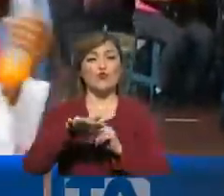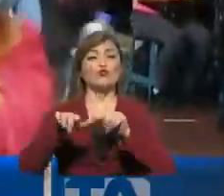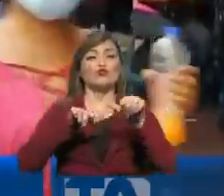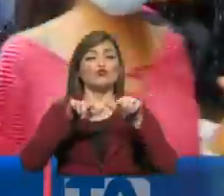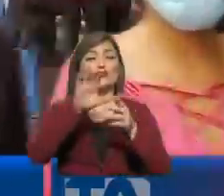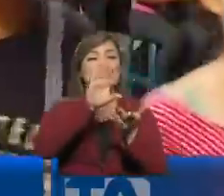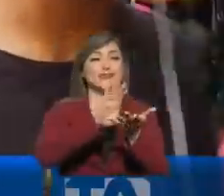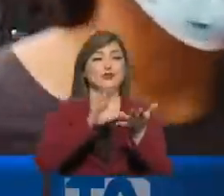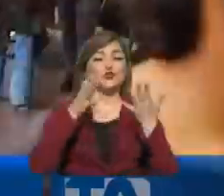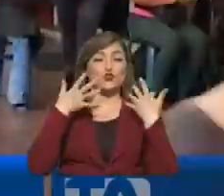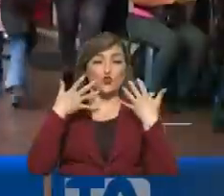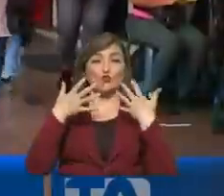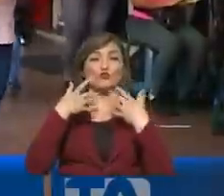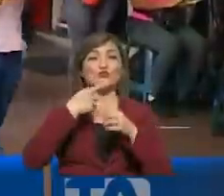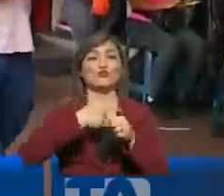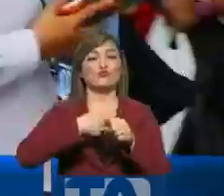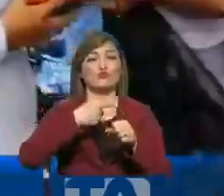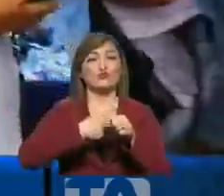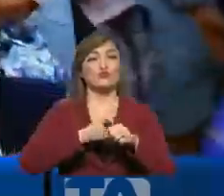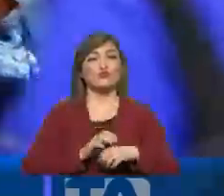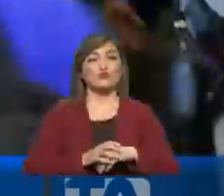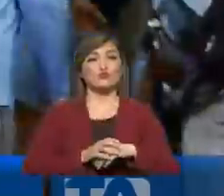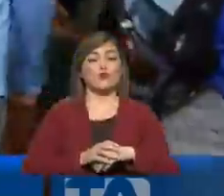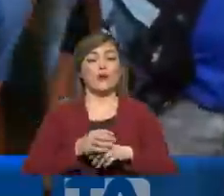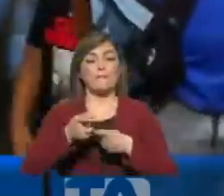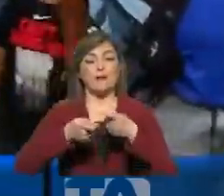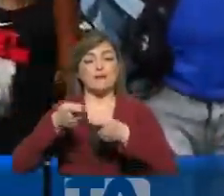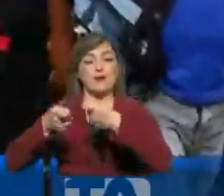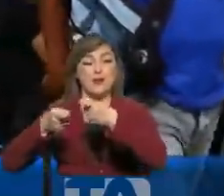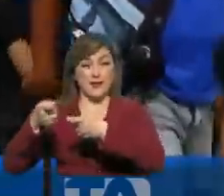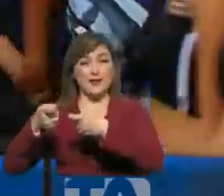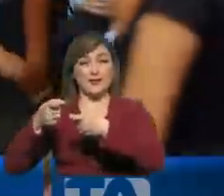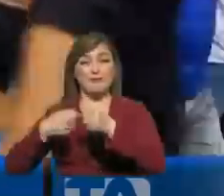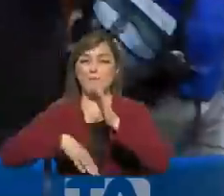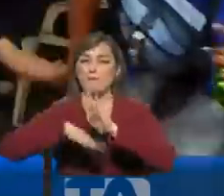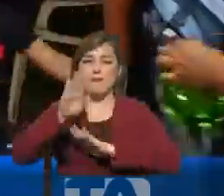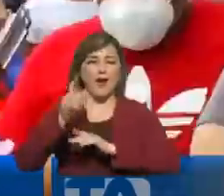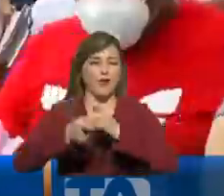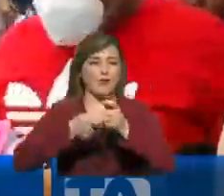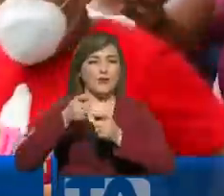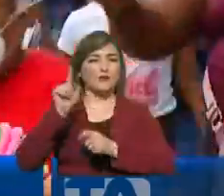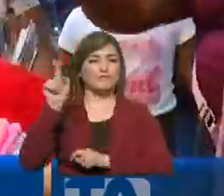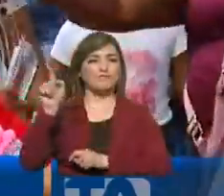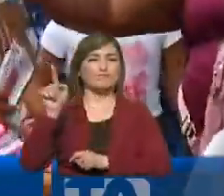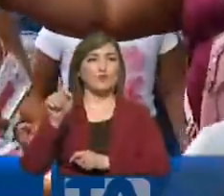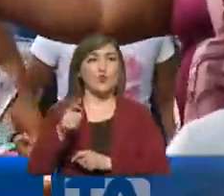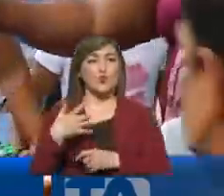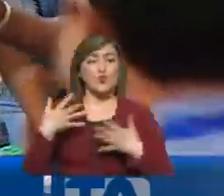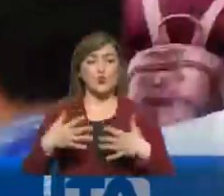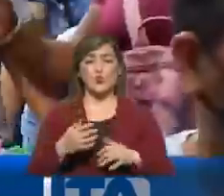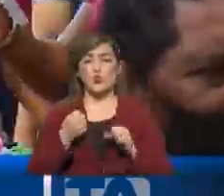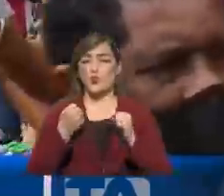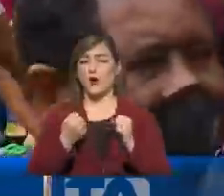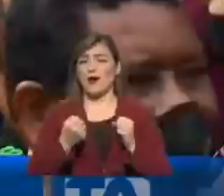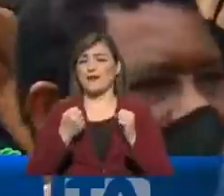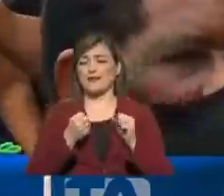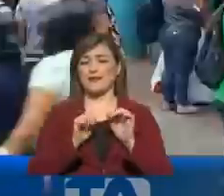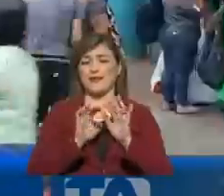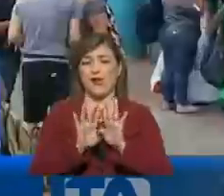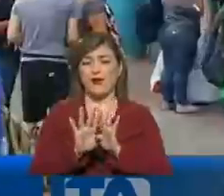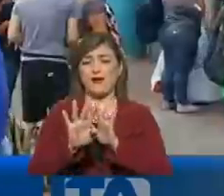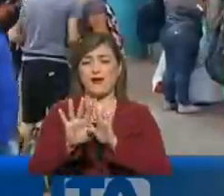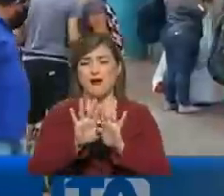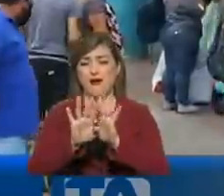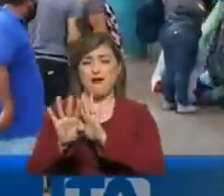en el centro de Guayaquil, específicamente en la bahía, el corazón del comercio en la ciudad, era intenso el movimiento. Se